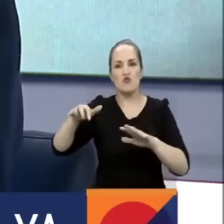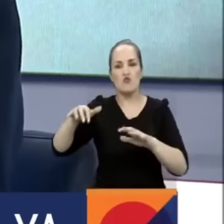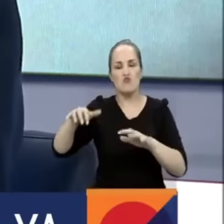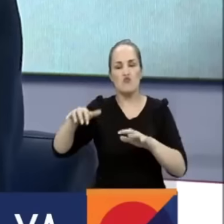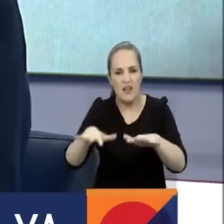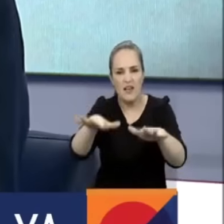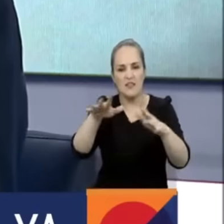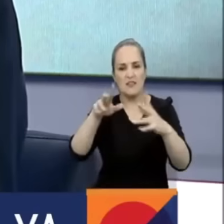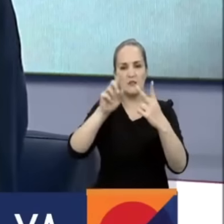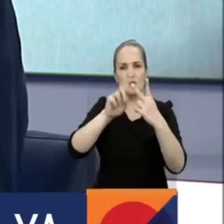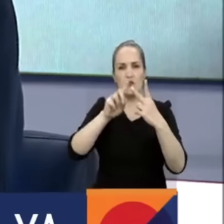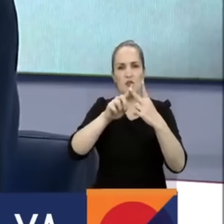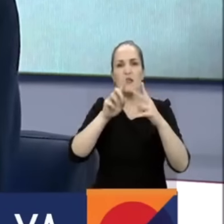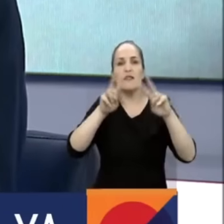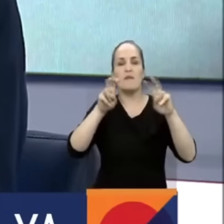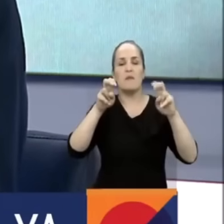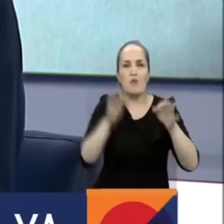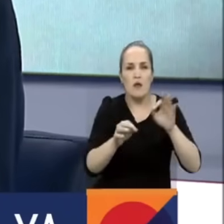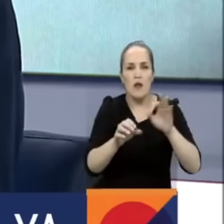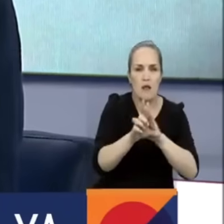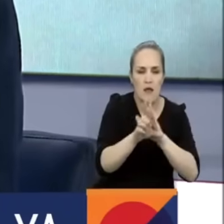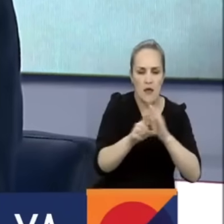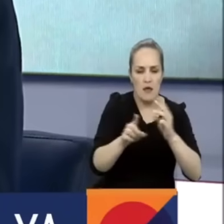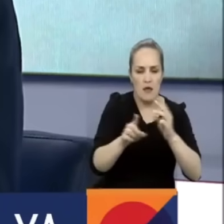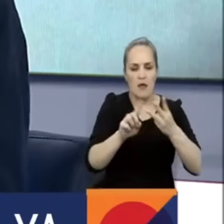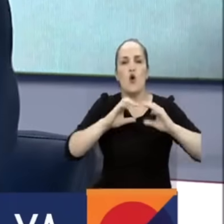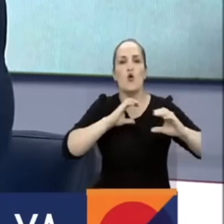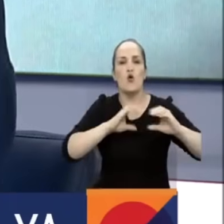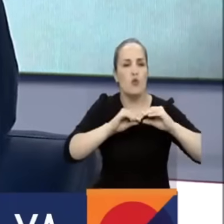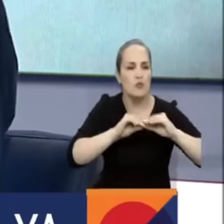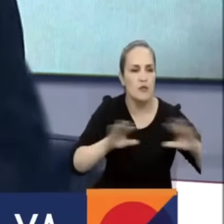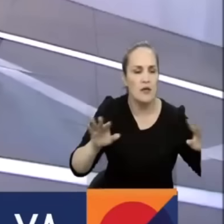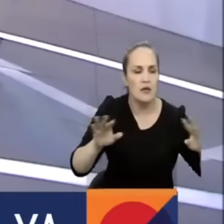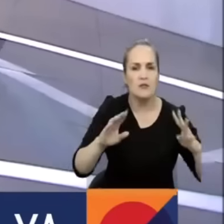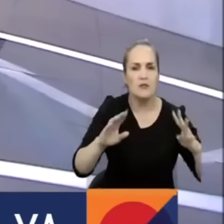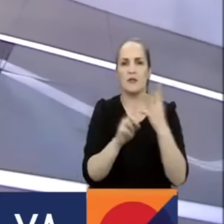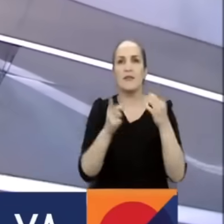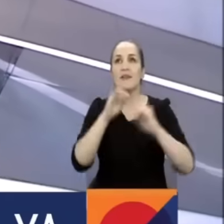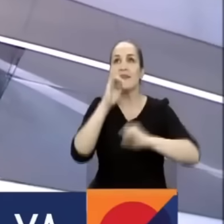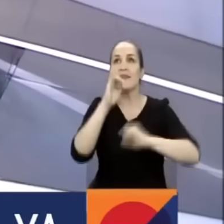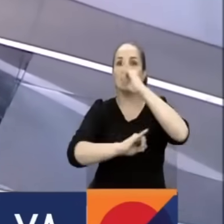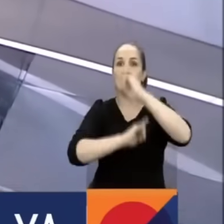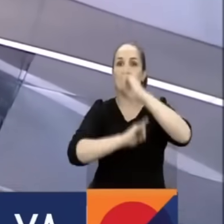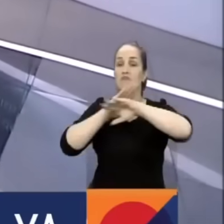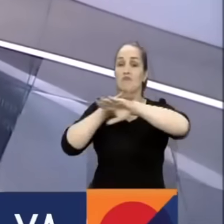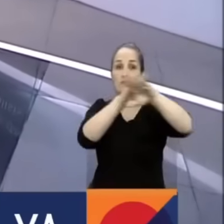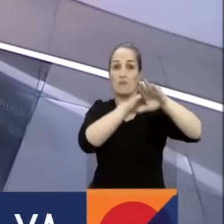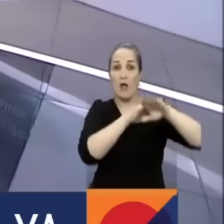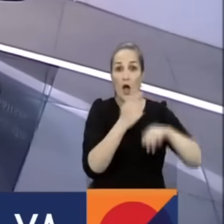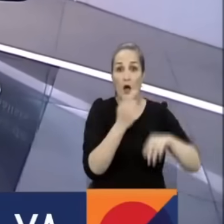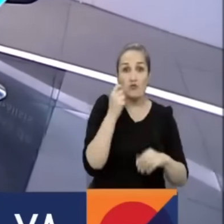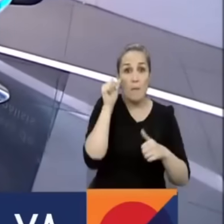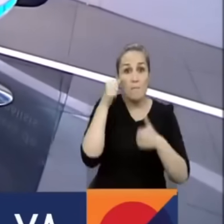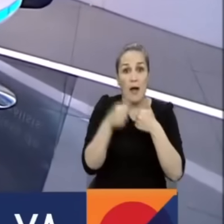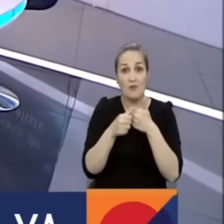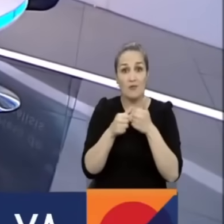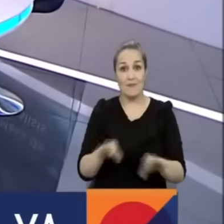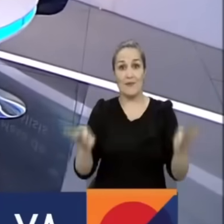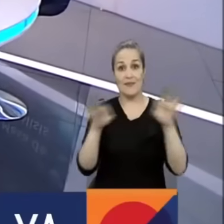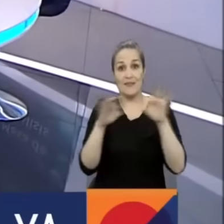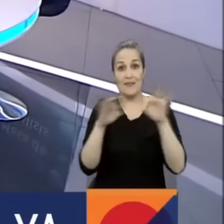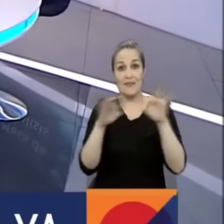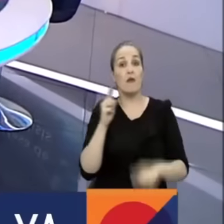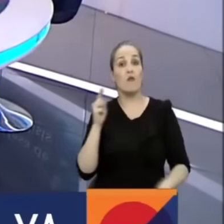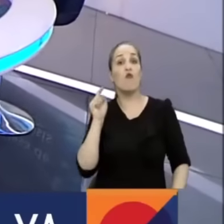movilización popular, la batalla jurídica, la acción comunicativa y también la acción internacional, muy importante lo que acaba de hacer el Pacto Histórico, ya se fue